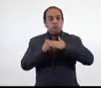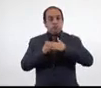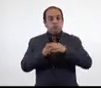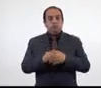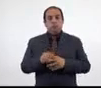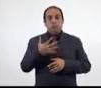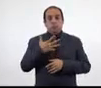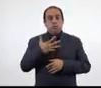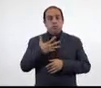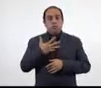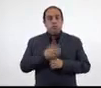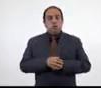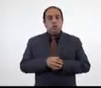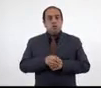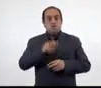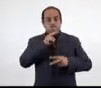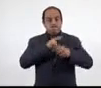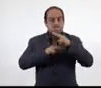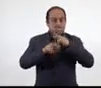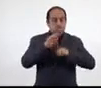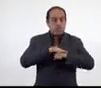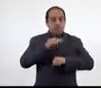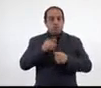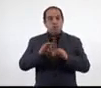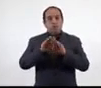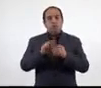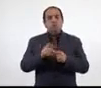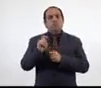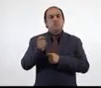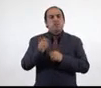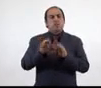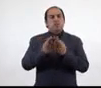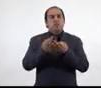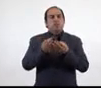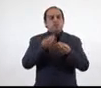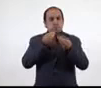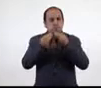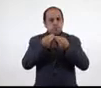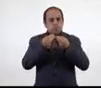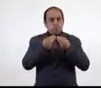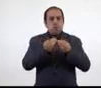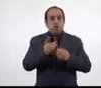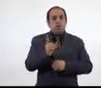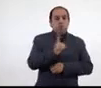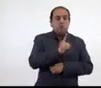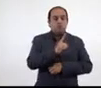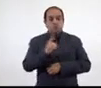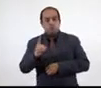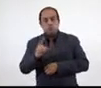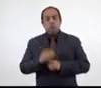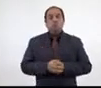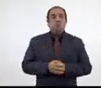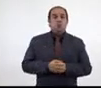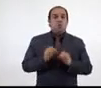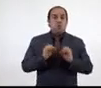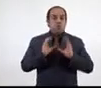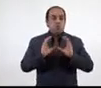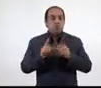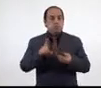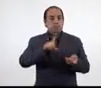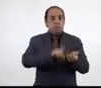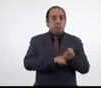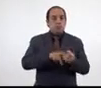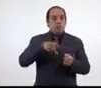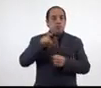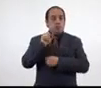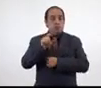adicional a las víctimas. Me refiero a medidas de alimentación, medidas de traslado, medidas de aseo personal. Pero también, y quiero ser